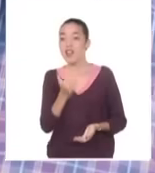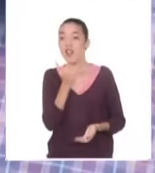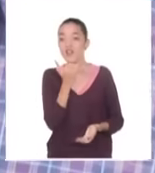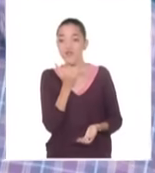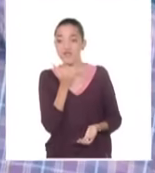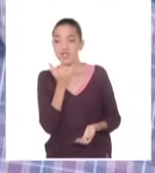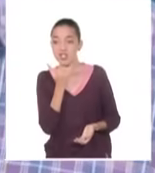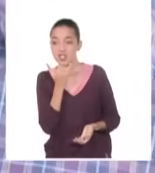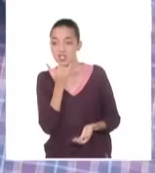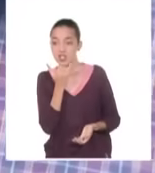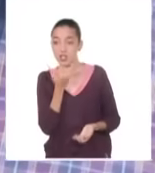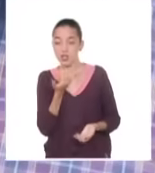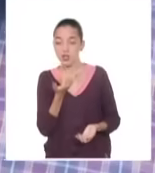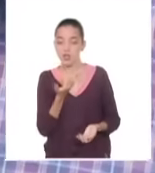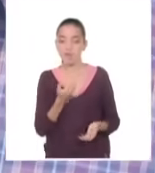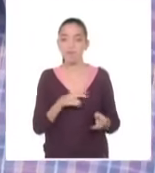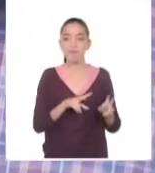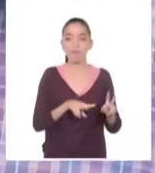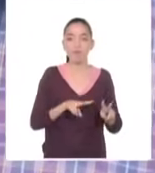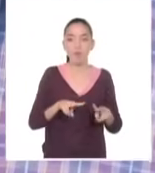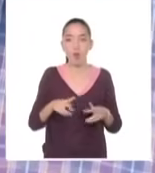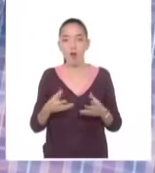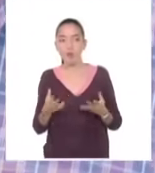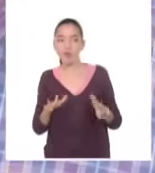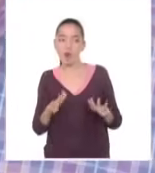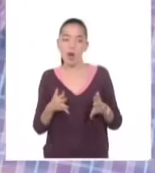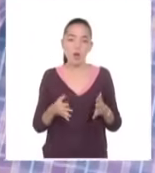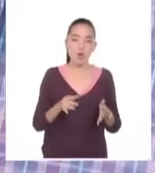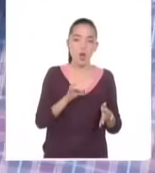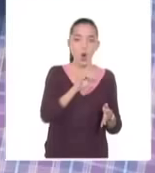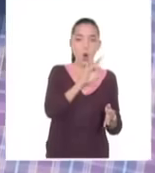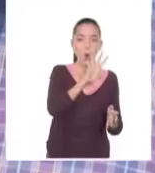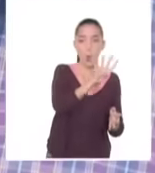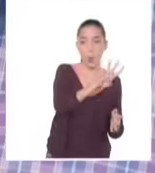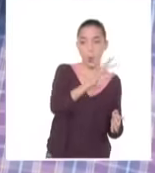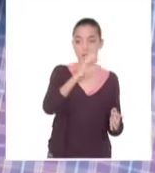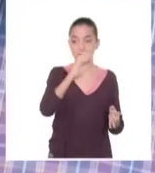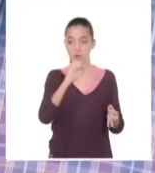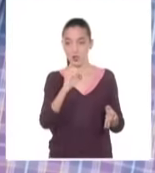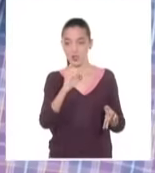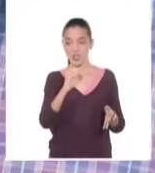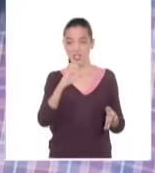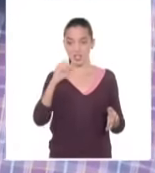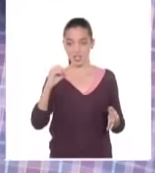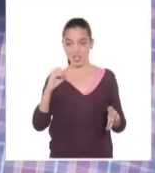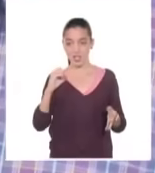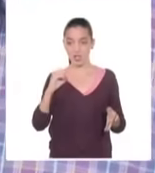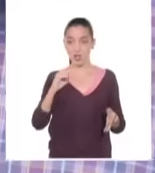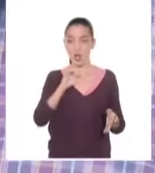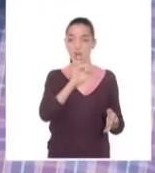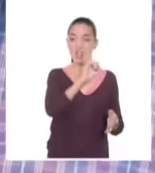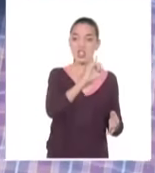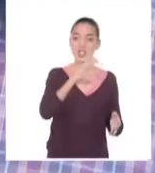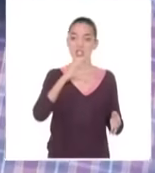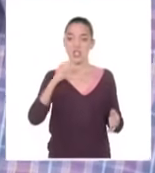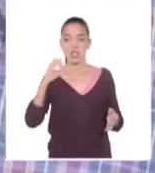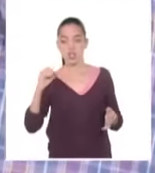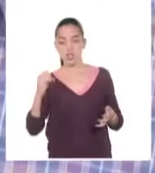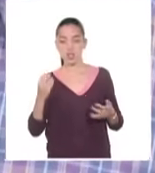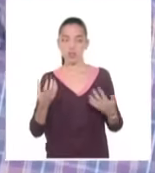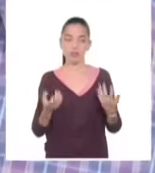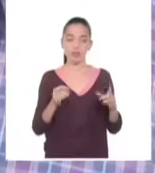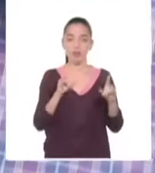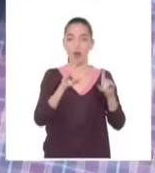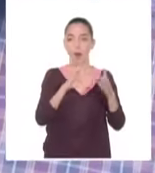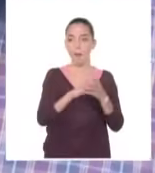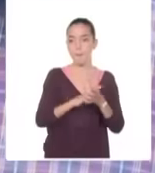de 400 a 600 megawatts de afectación en que esa magnitud permite rotar unos circuitos,